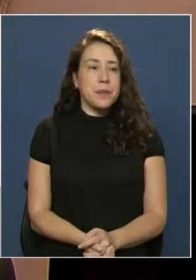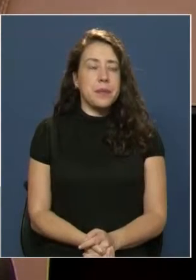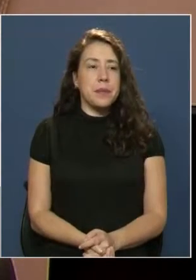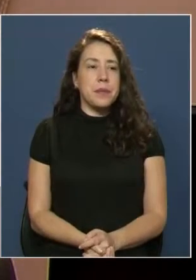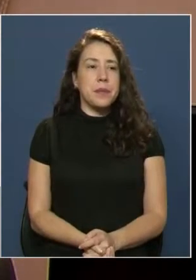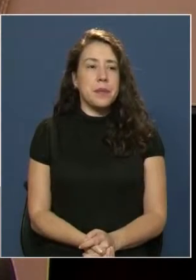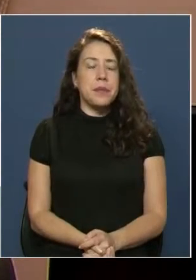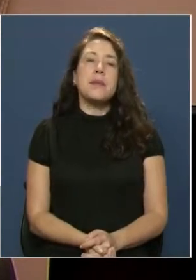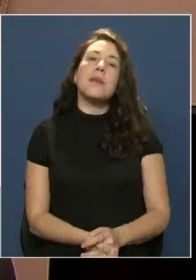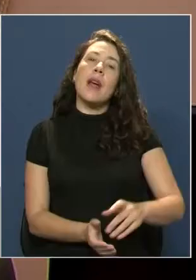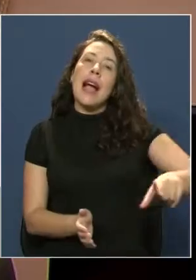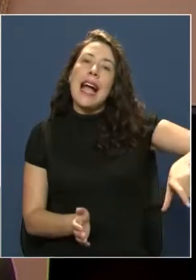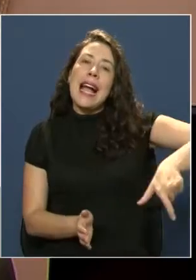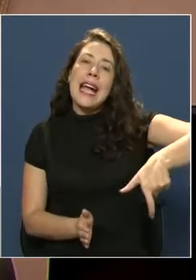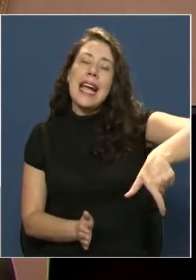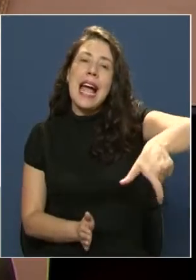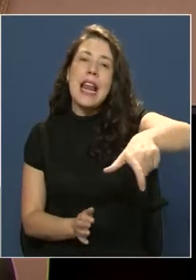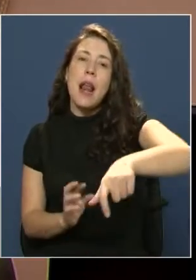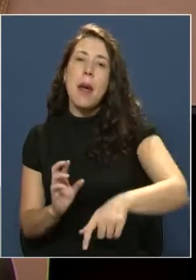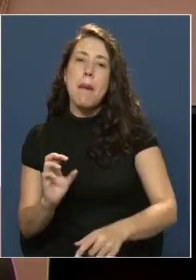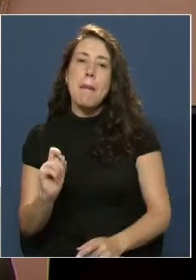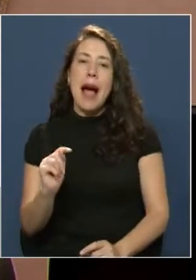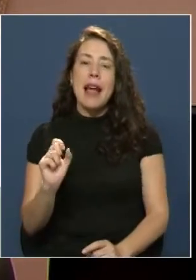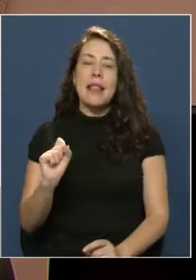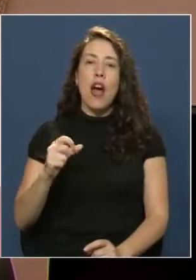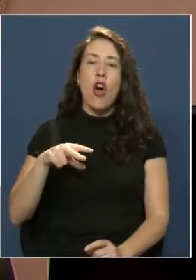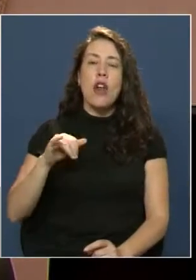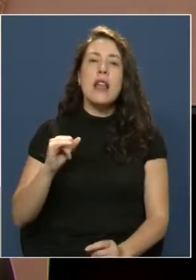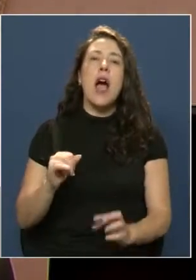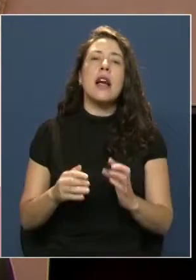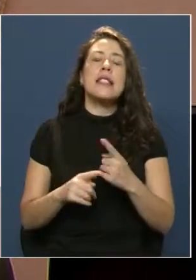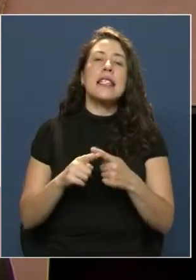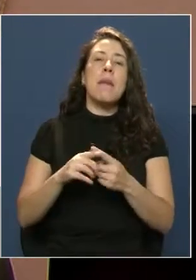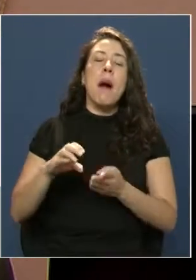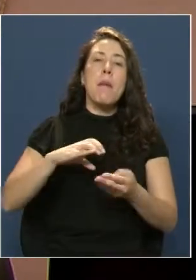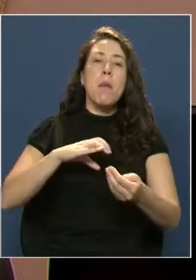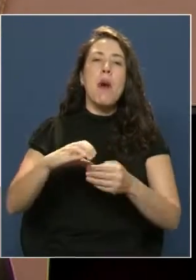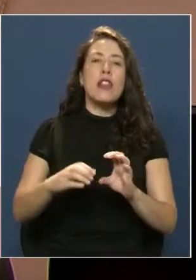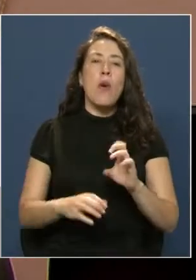los canales de la Patagonia, en Puerto Edén y en Villa Uquica.